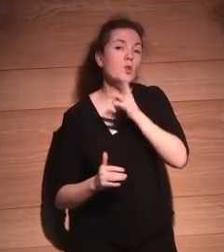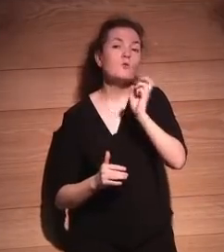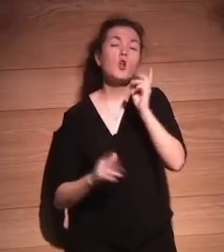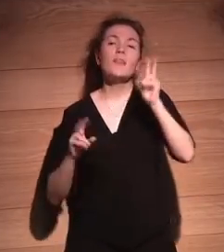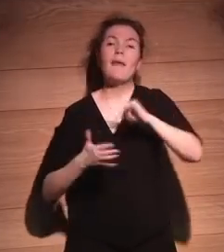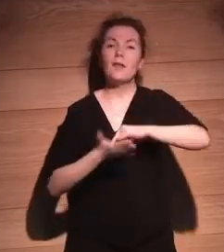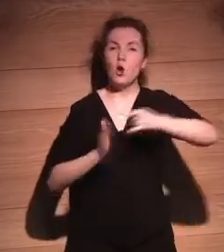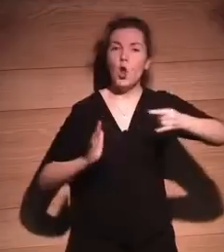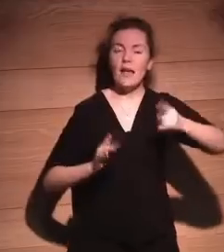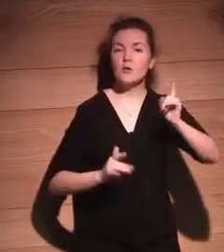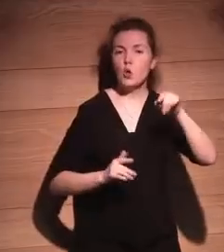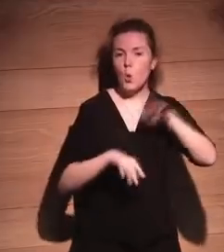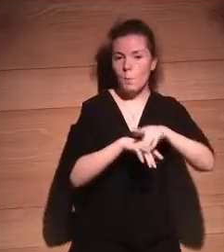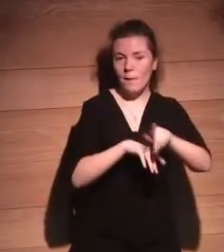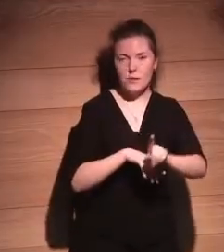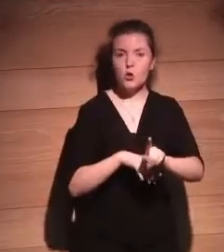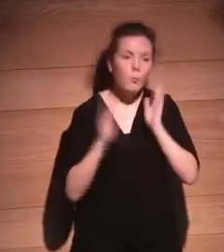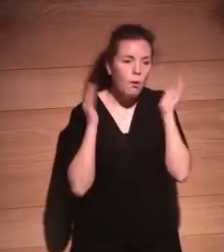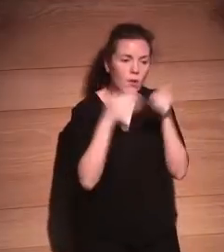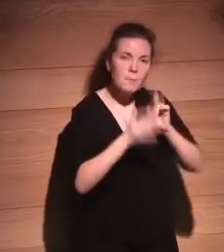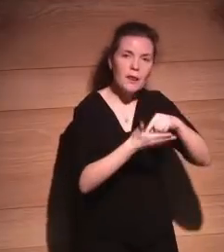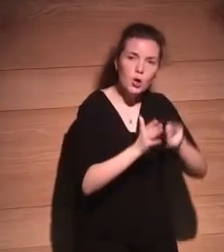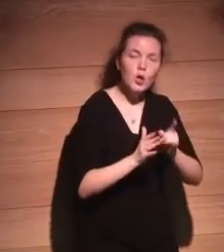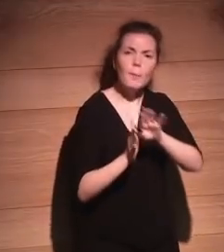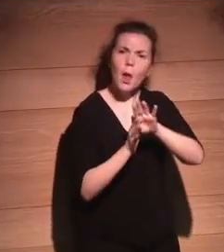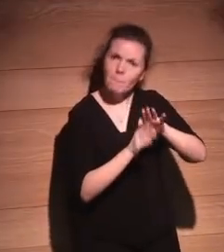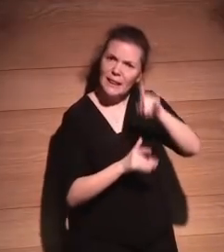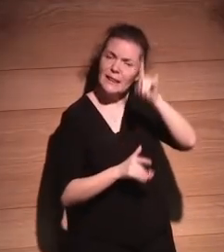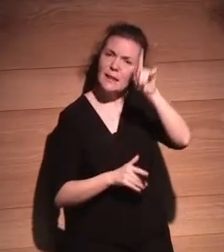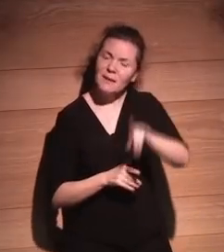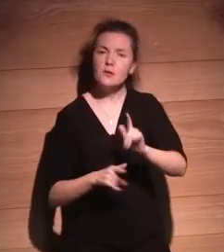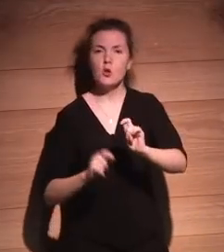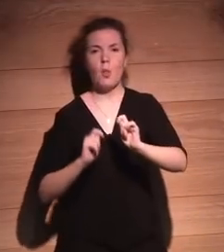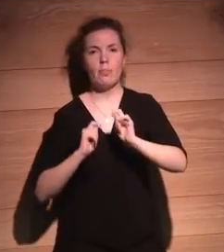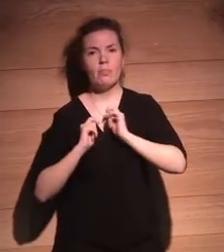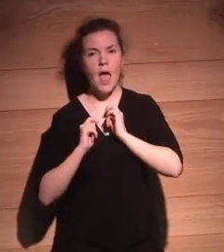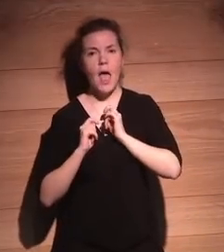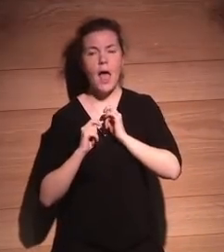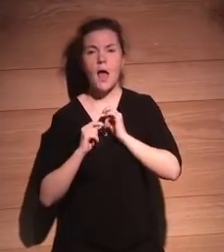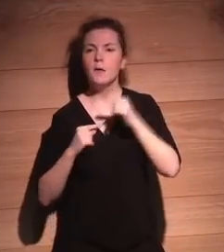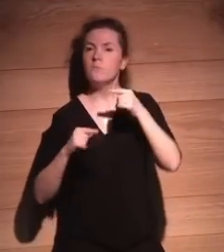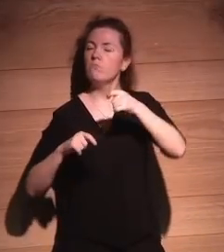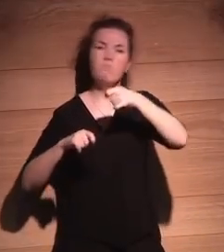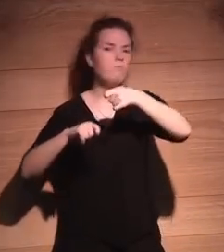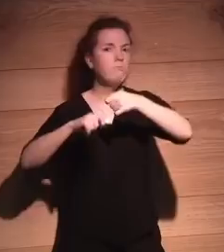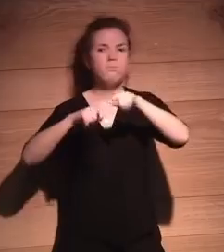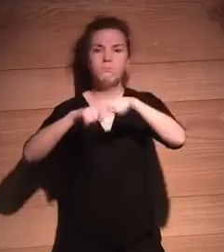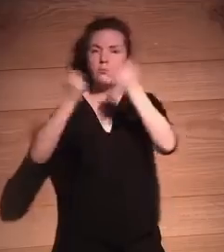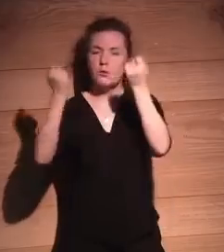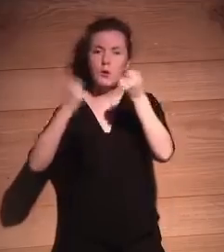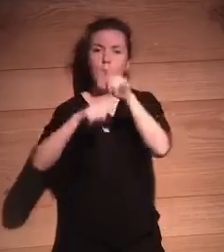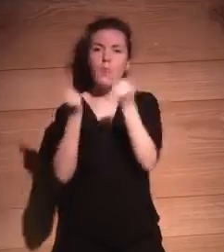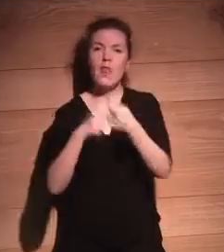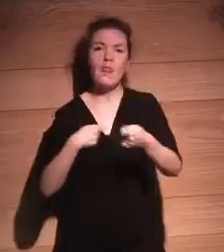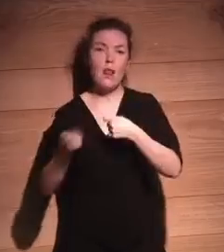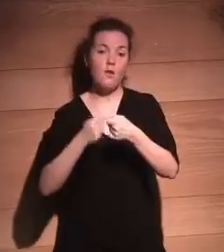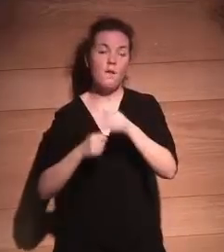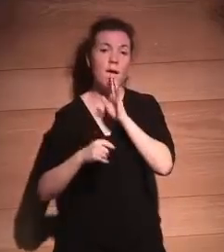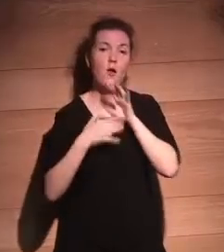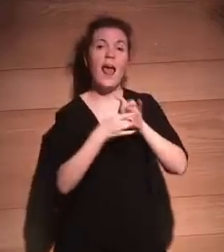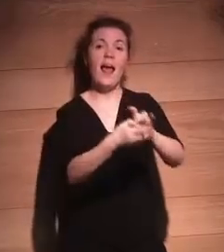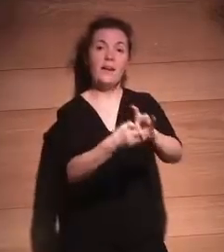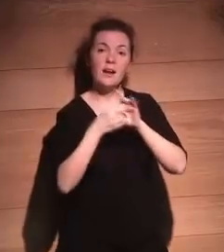la tecnología, aunque se haga muchísimo foco en ello, ha supuesto una disrupción por completo de los modelos de negocio, de la relación que tenemos